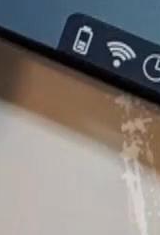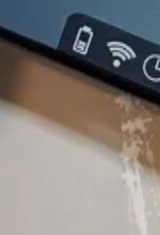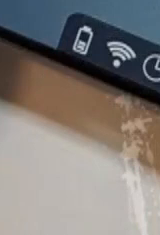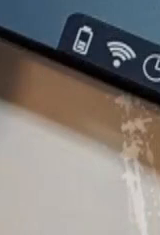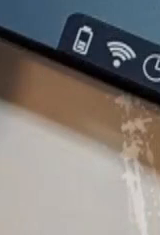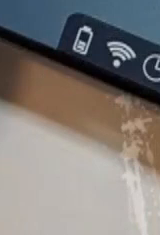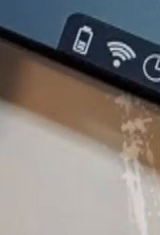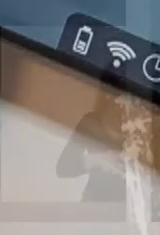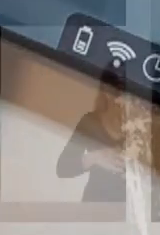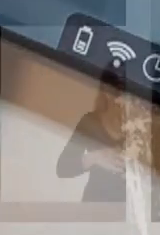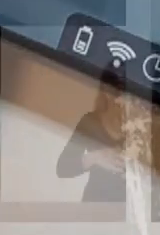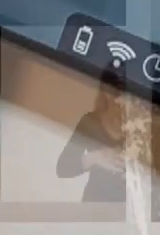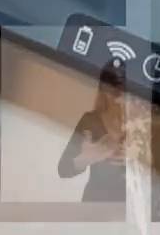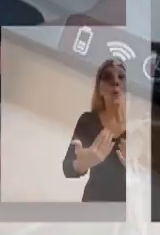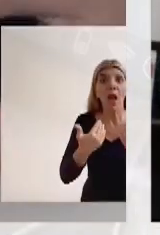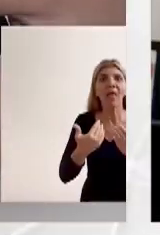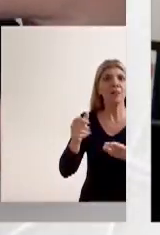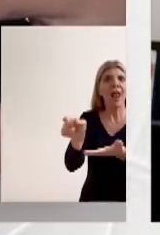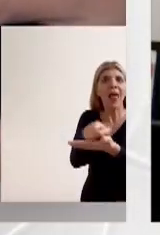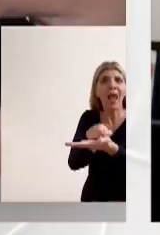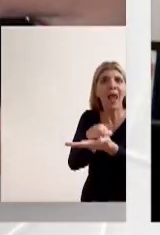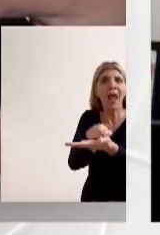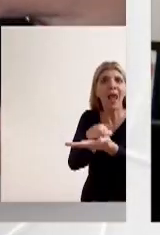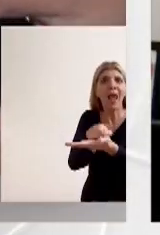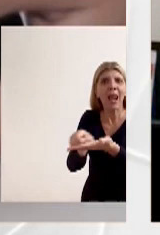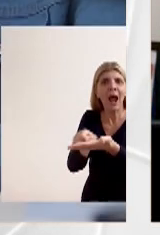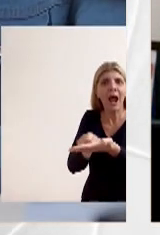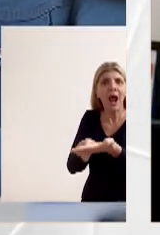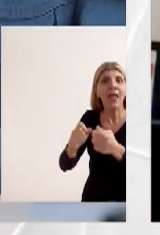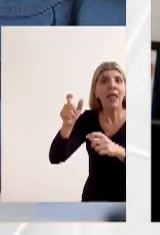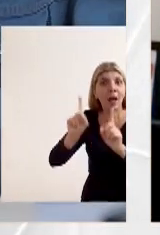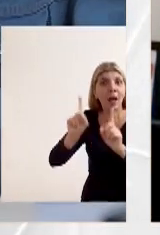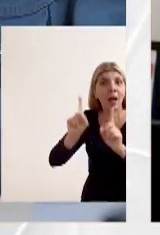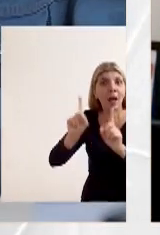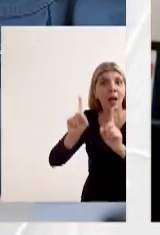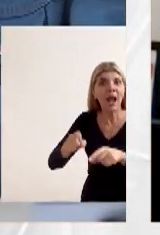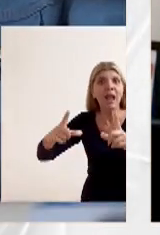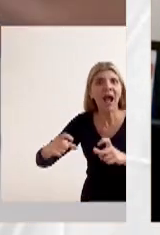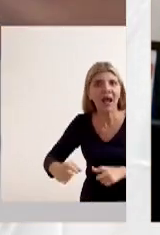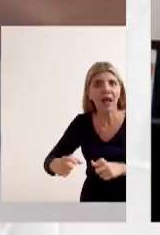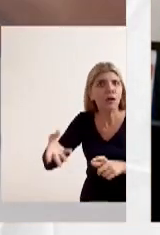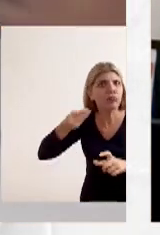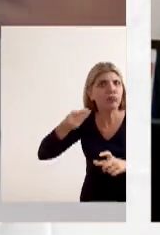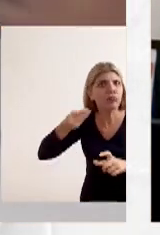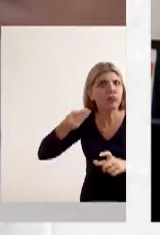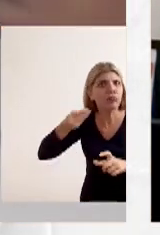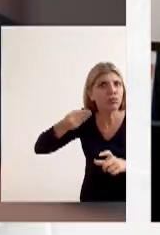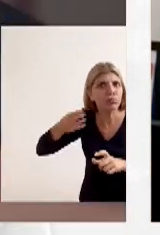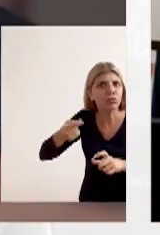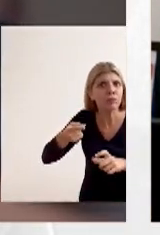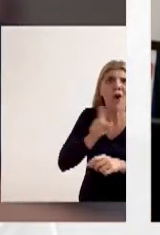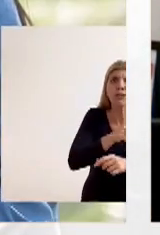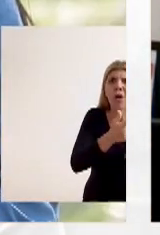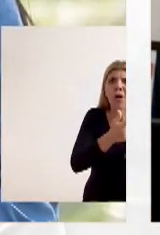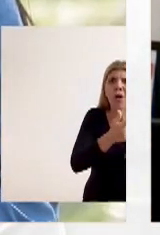dónde evolucionó? Mirá, nosotros ya en Procer 1 se empezó a comercializar. Eso es lo que nos permitió también que la gente lo vaya